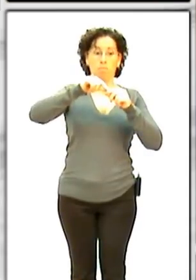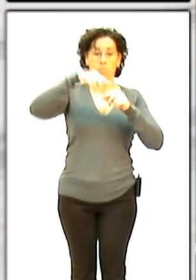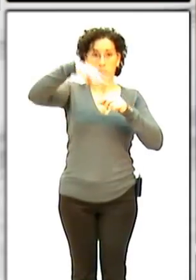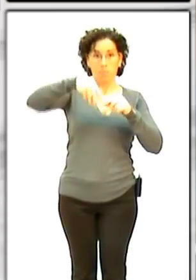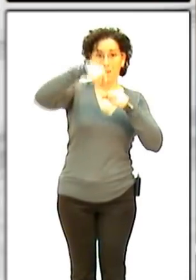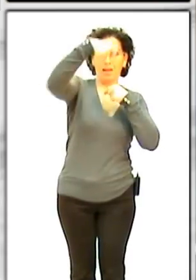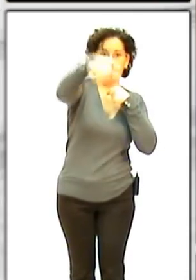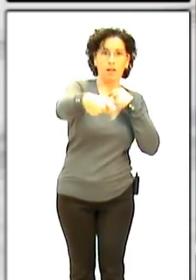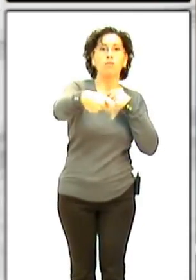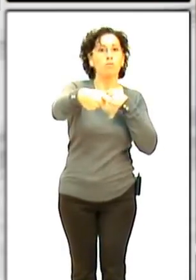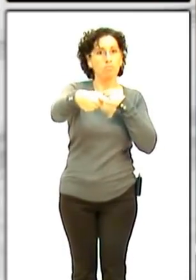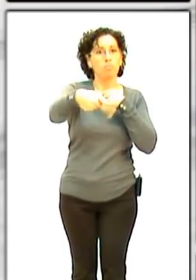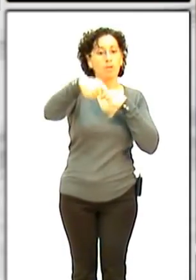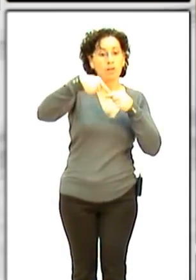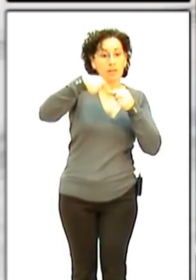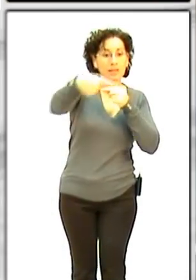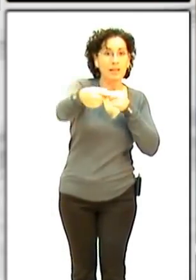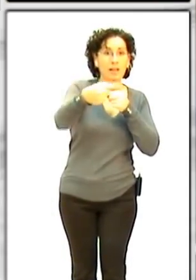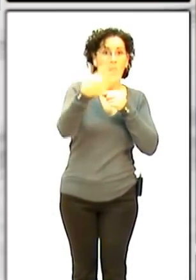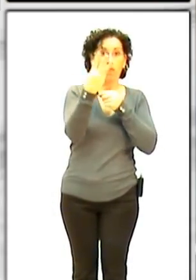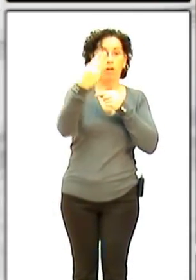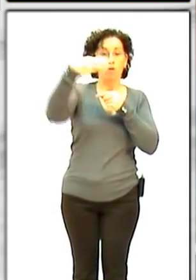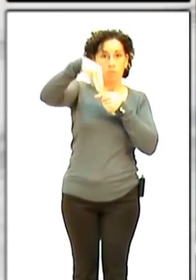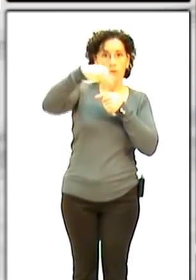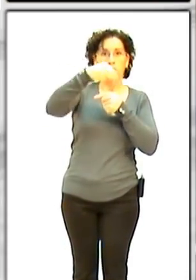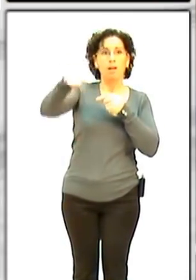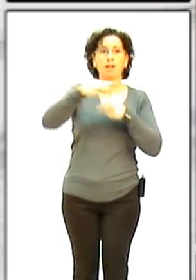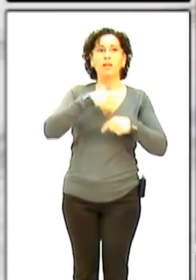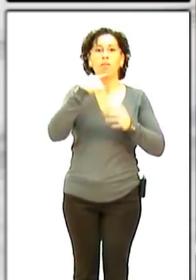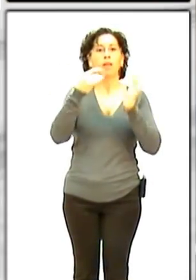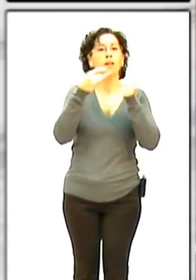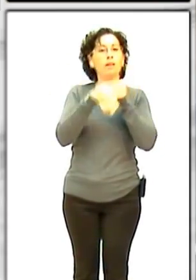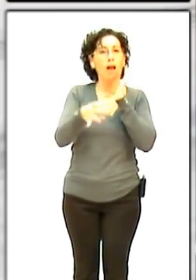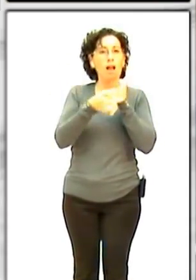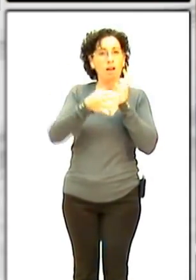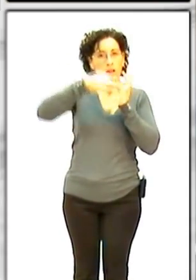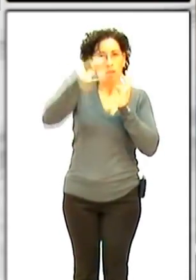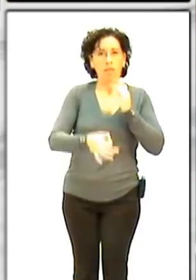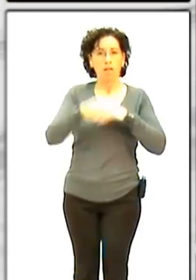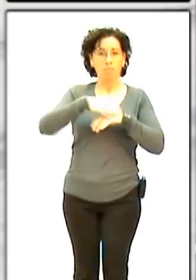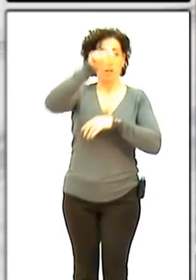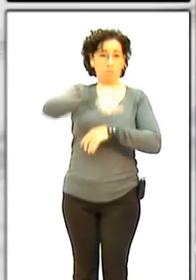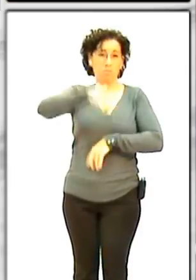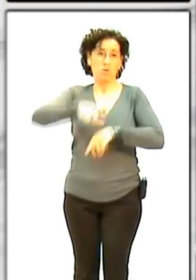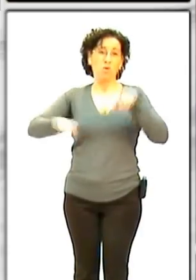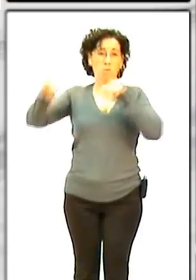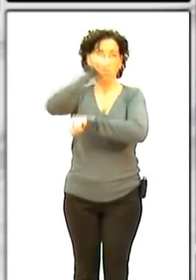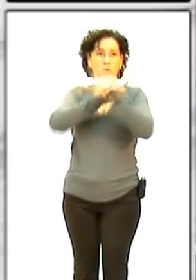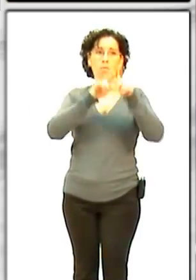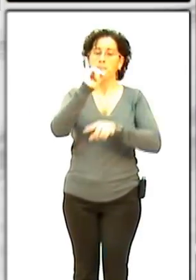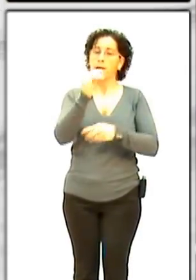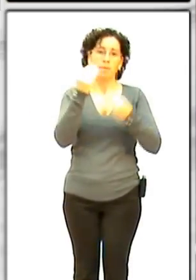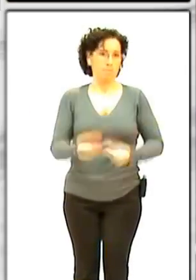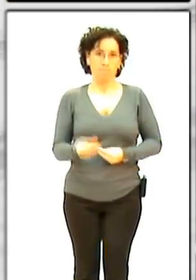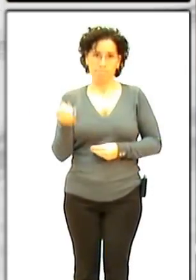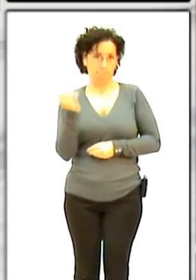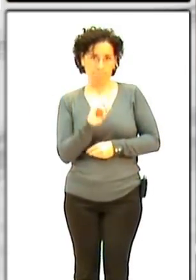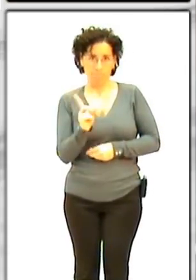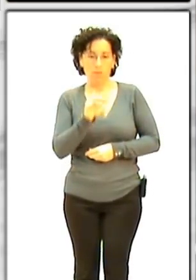sigue siendo una calidad que no es útil para personas que se mueven con ciertos problemas en una